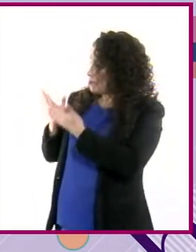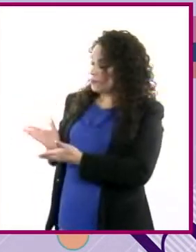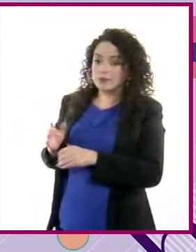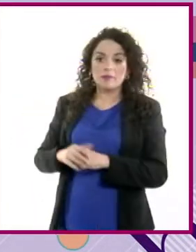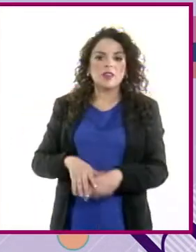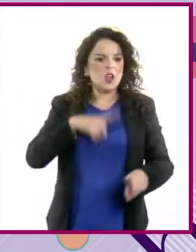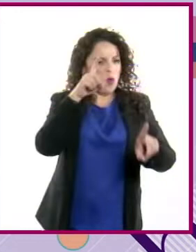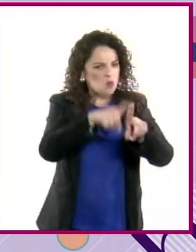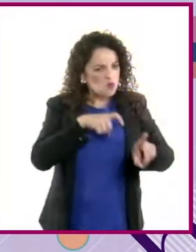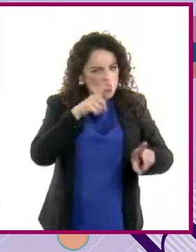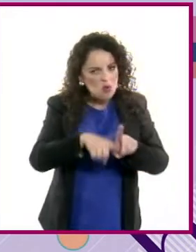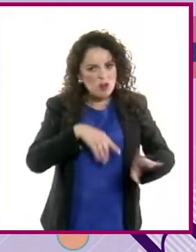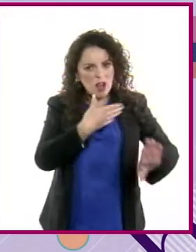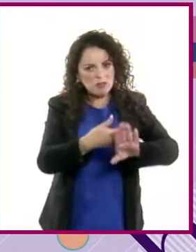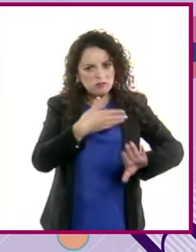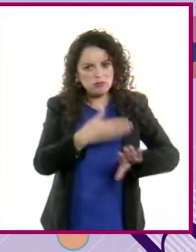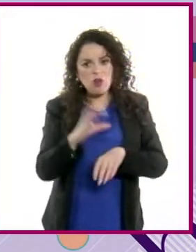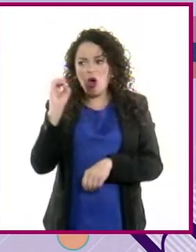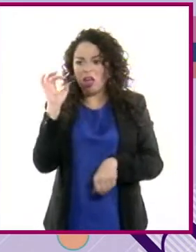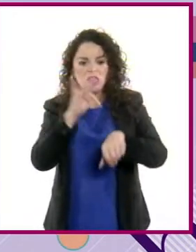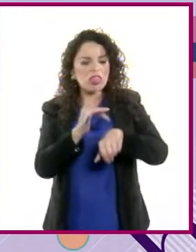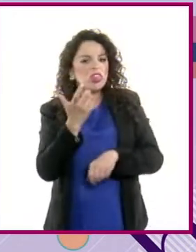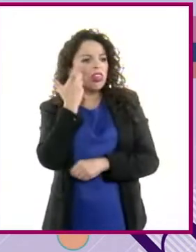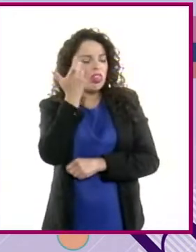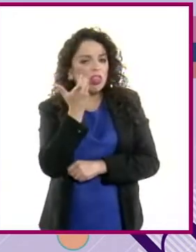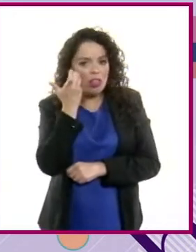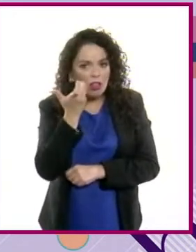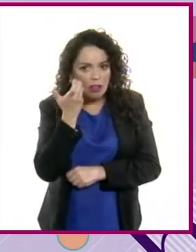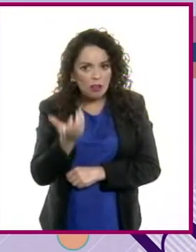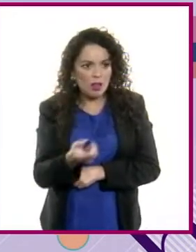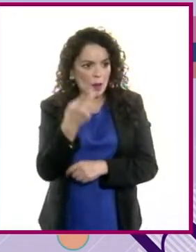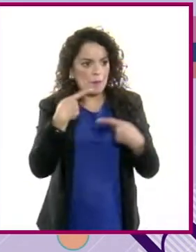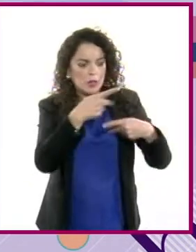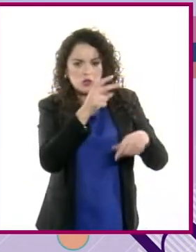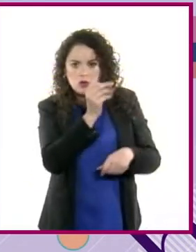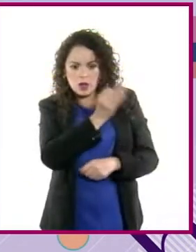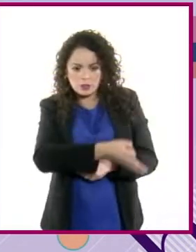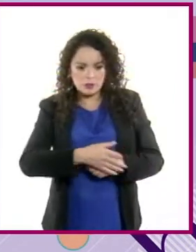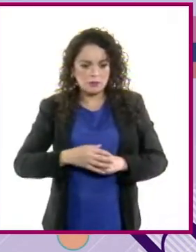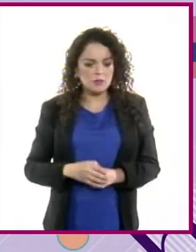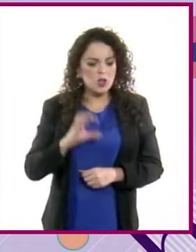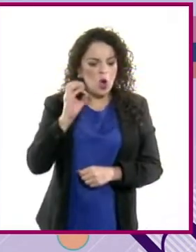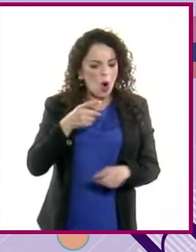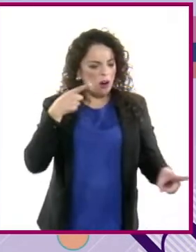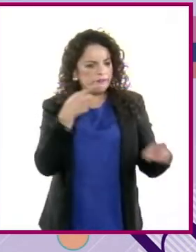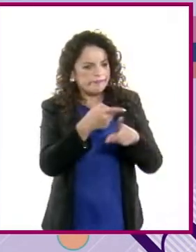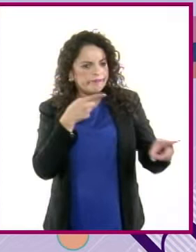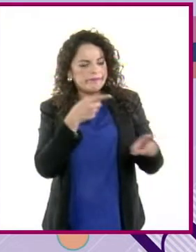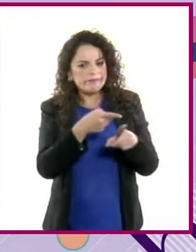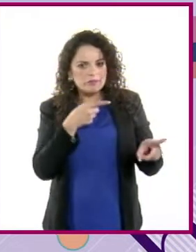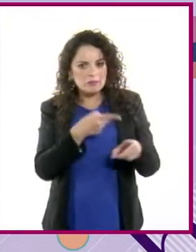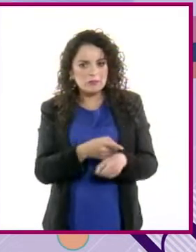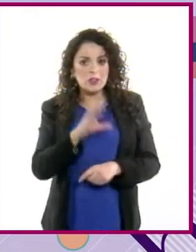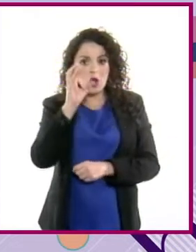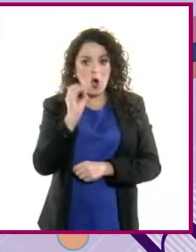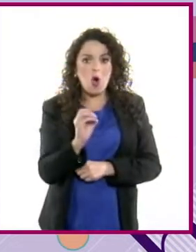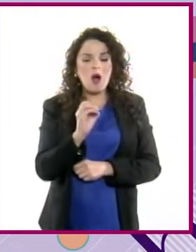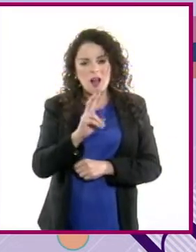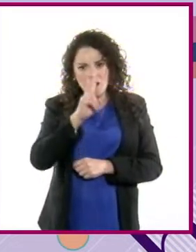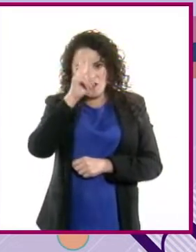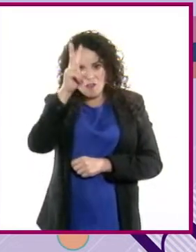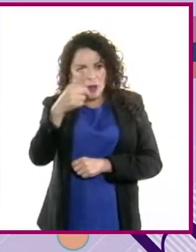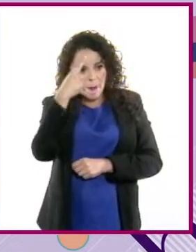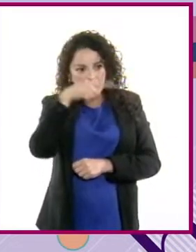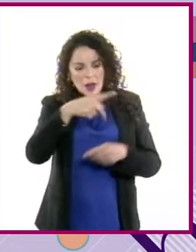sin consentimiento, descalificaciones e insultos, intimidación física,